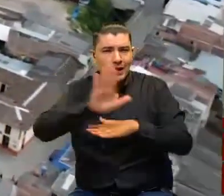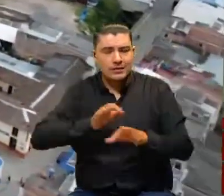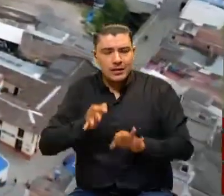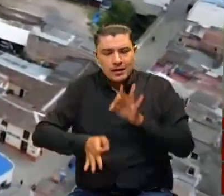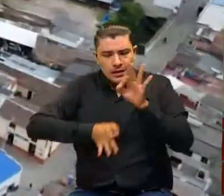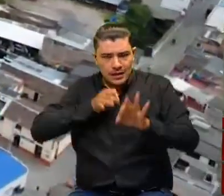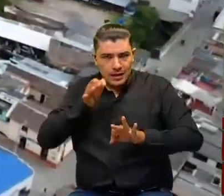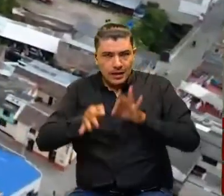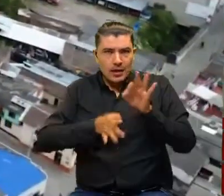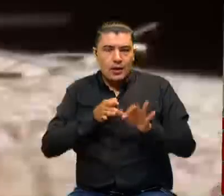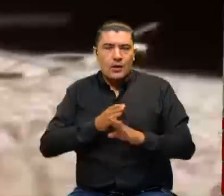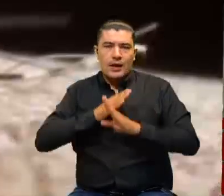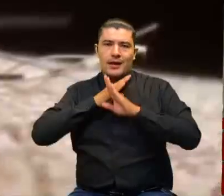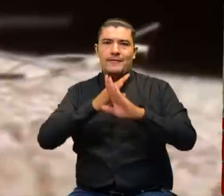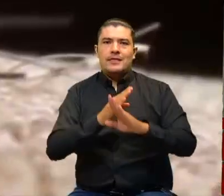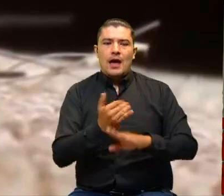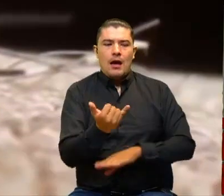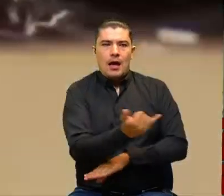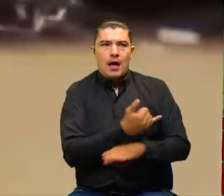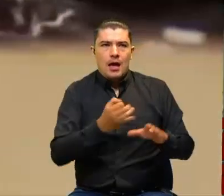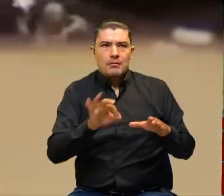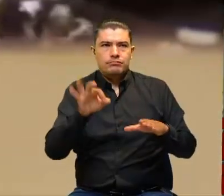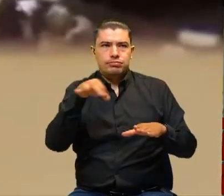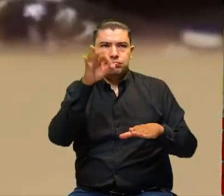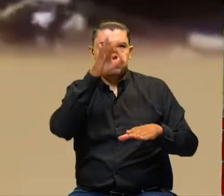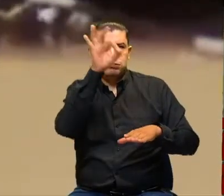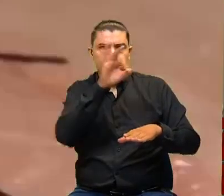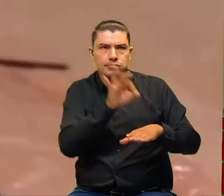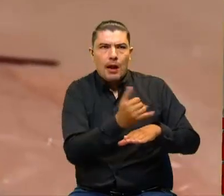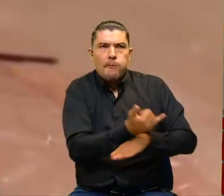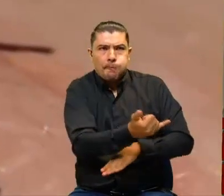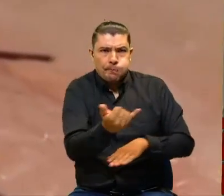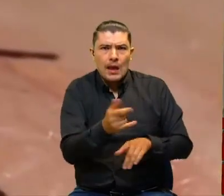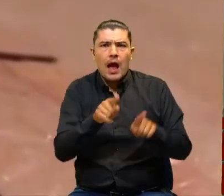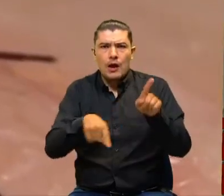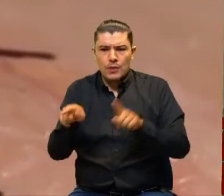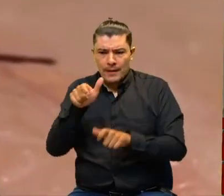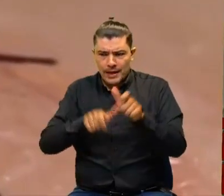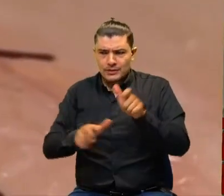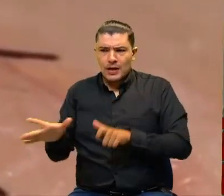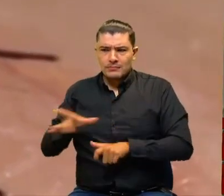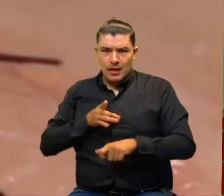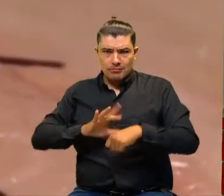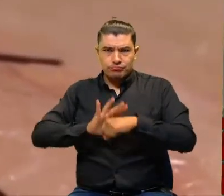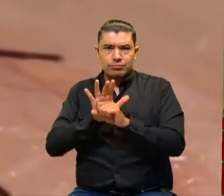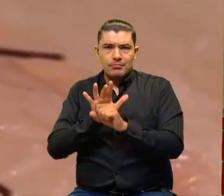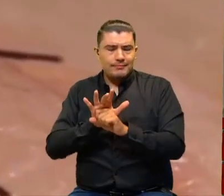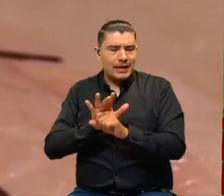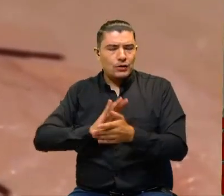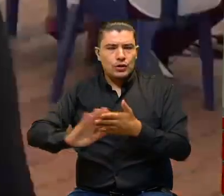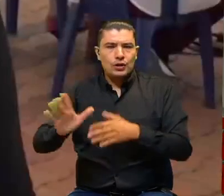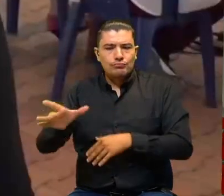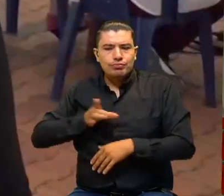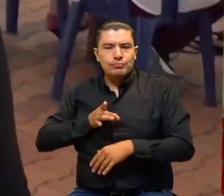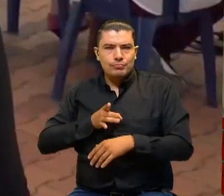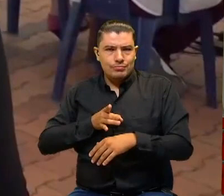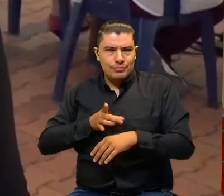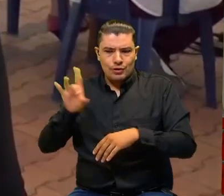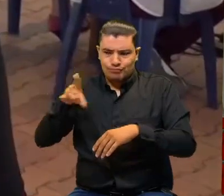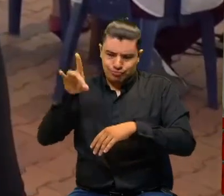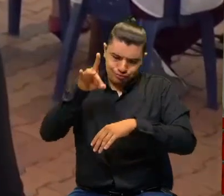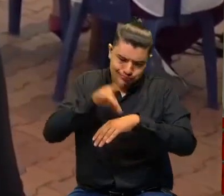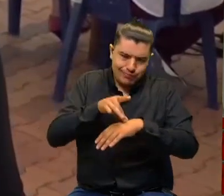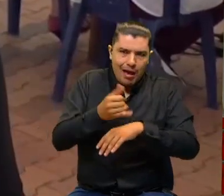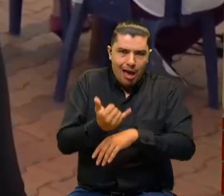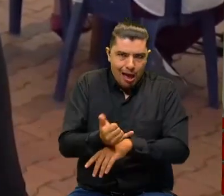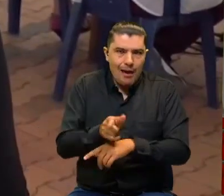tendientes a evitar la proliferación del mosquito vector que ya ha infectado a varias personas en diferentes barrios del municipio. El barrio Unión es